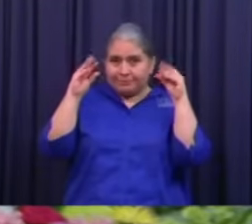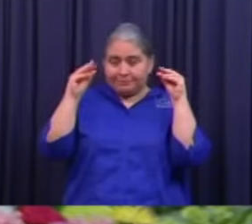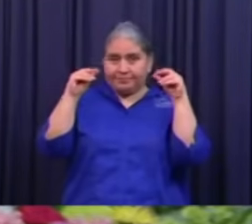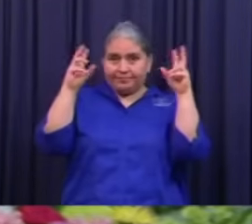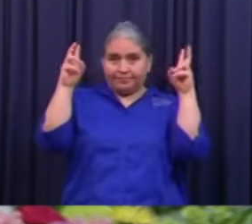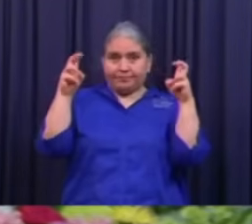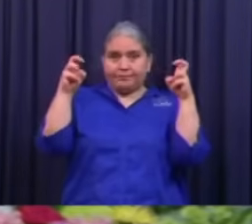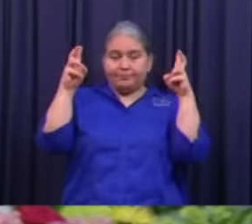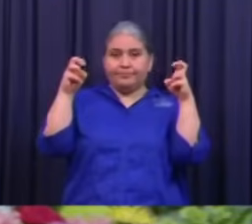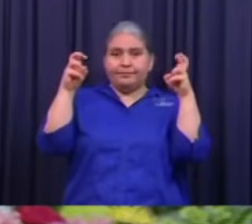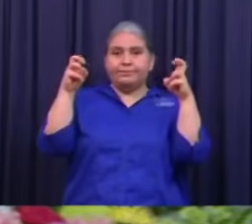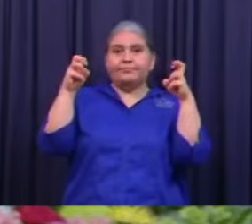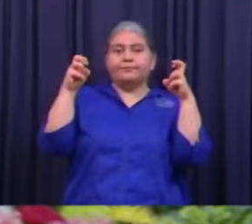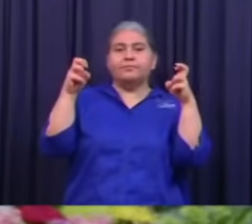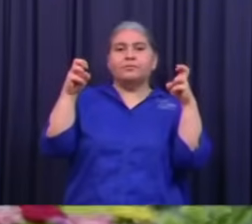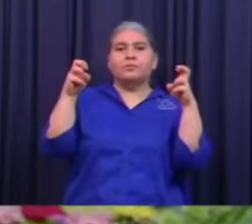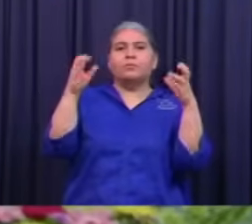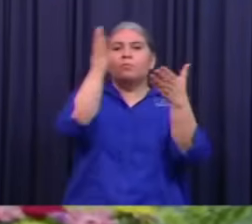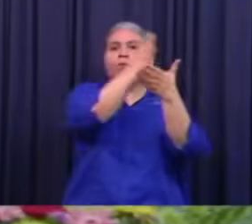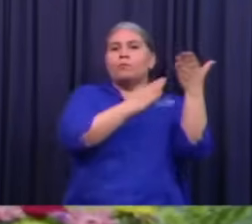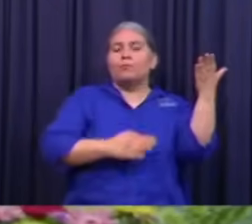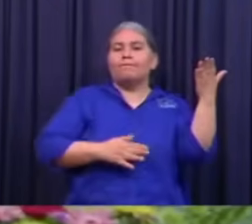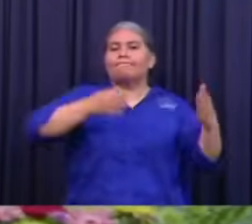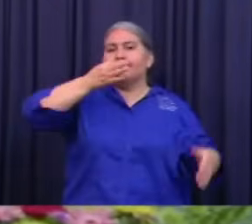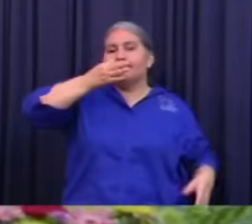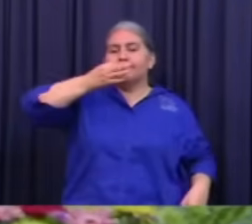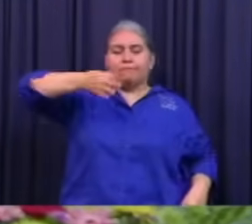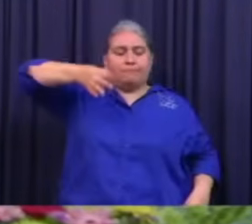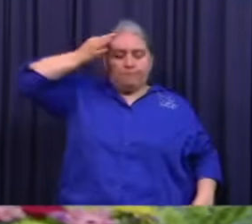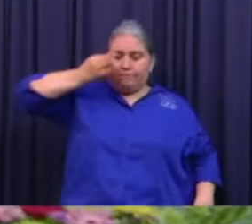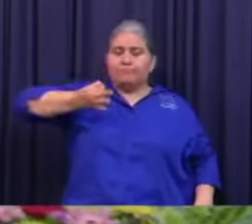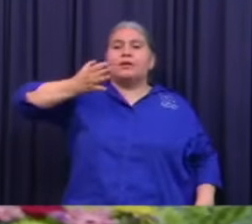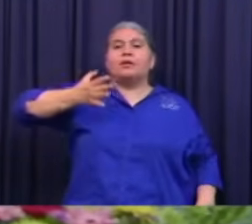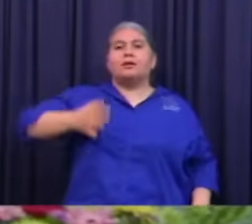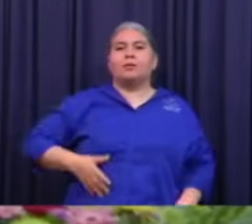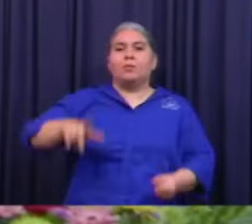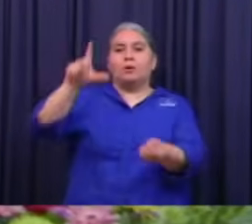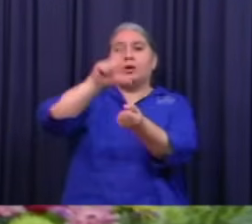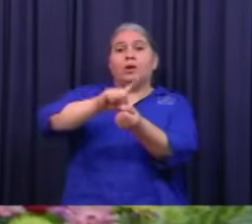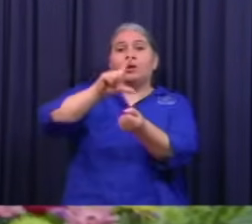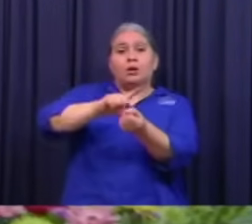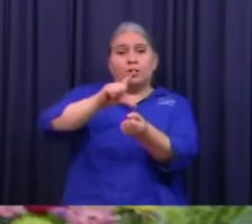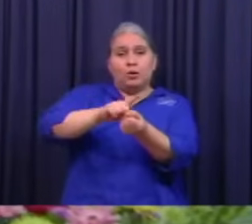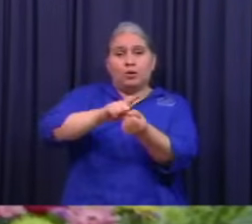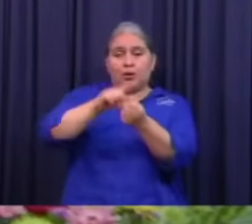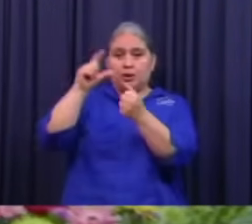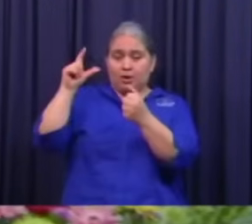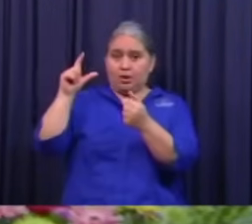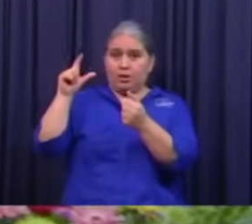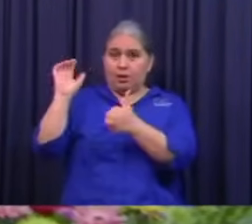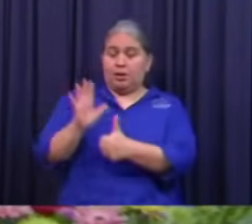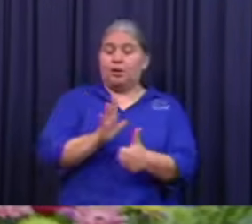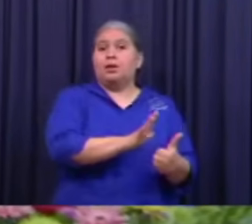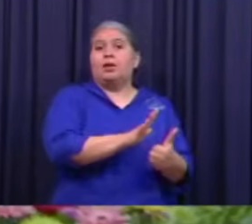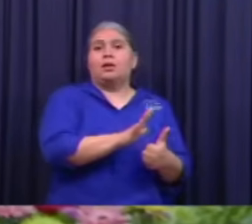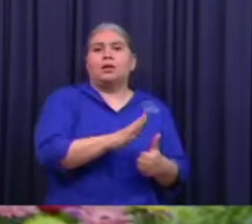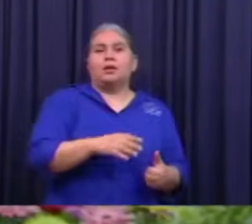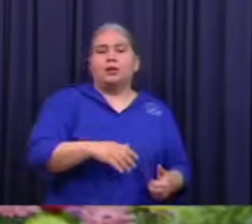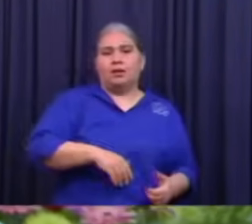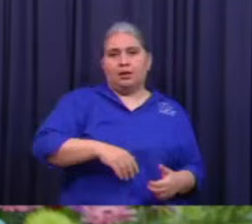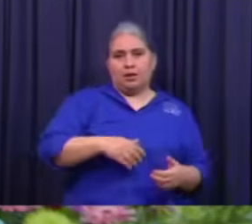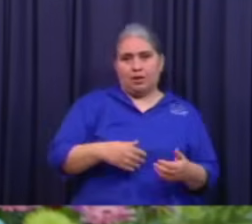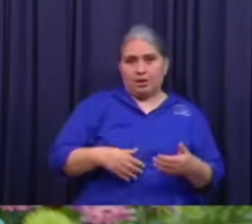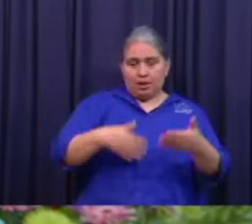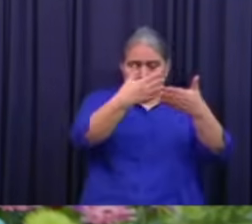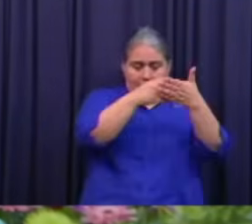que pues para nosotros es ciertísimo como dijo eh Lucas a Teófilo cuando le escribió el reporte que